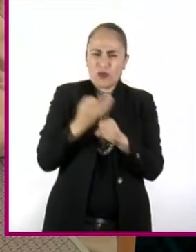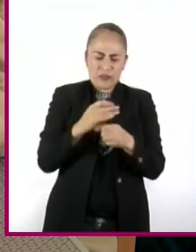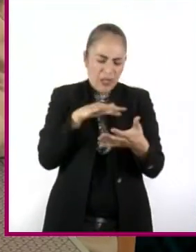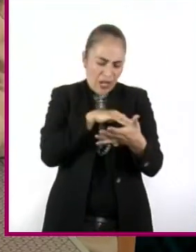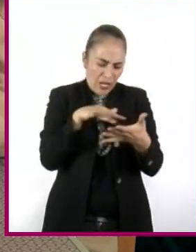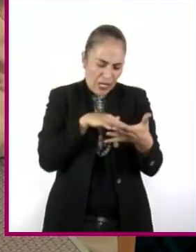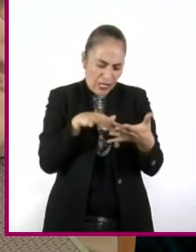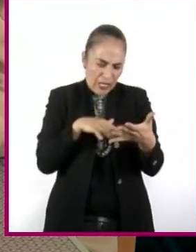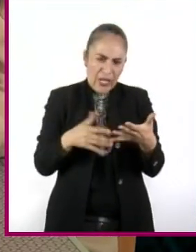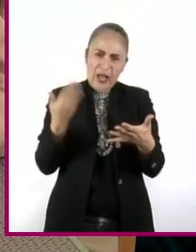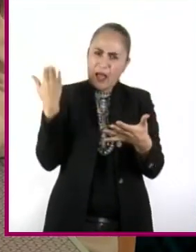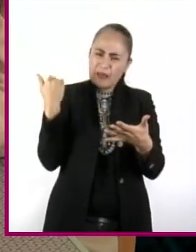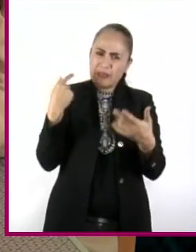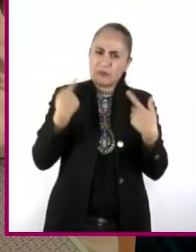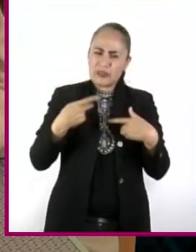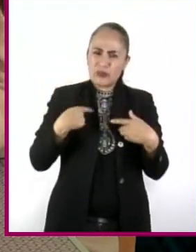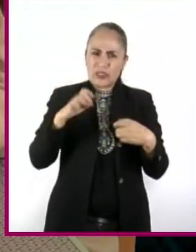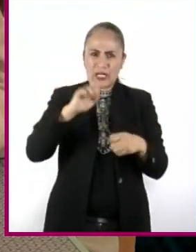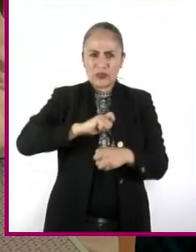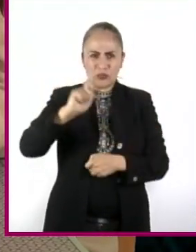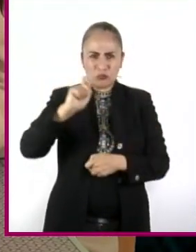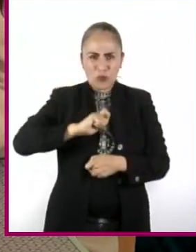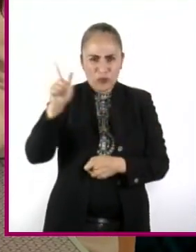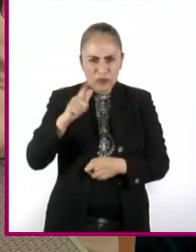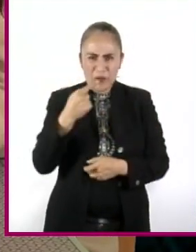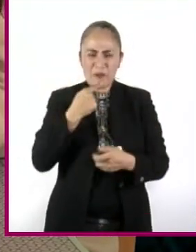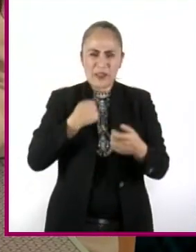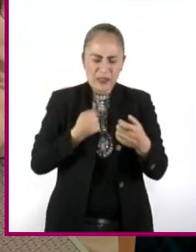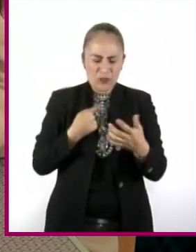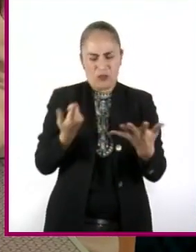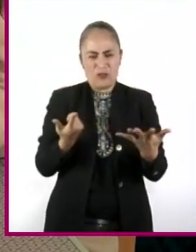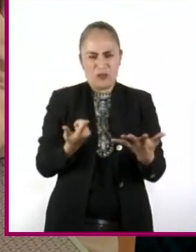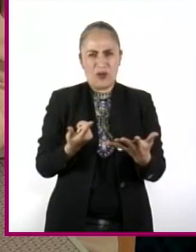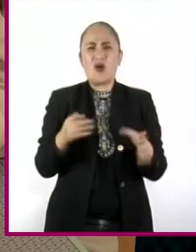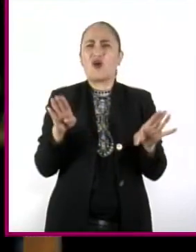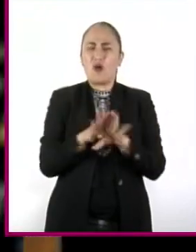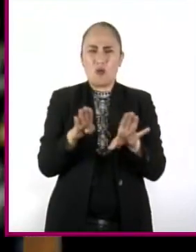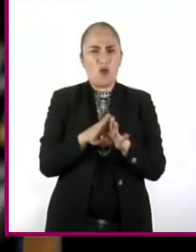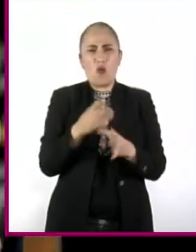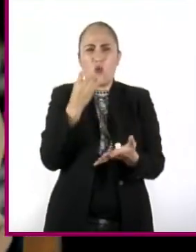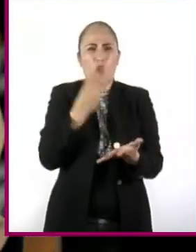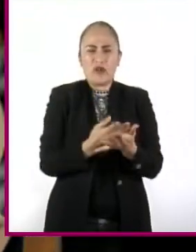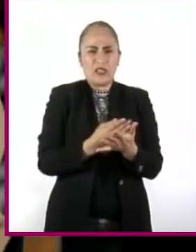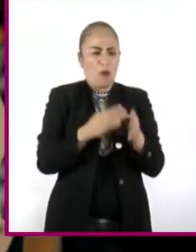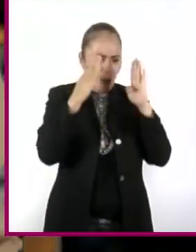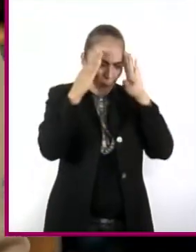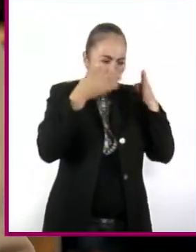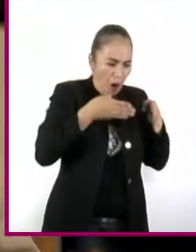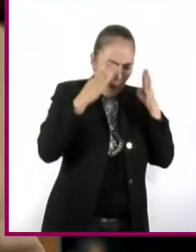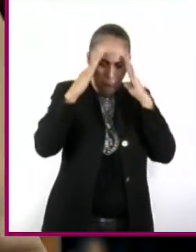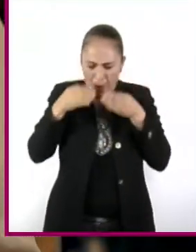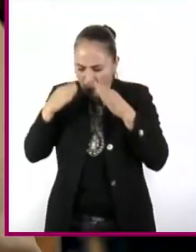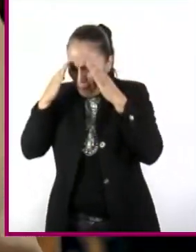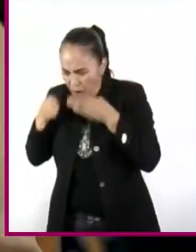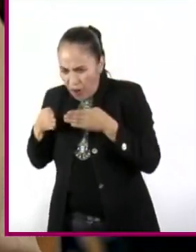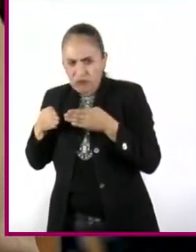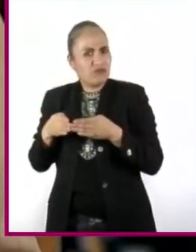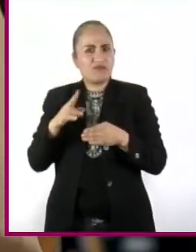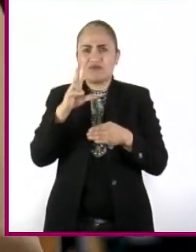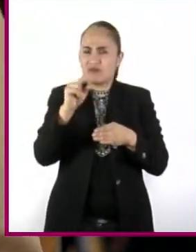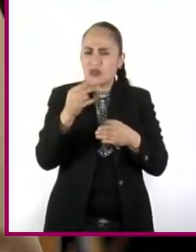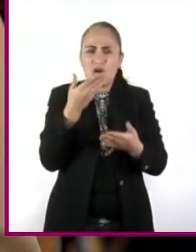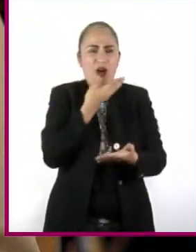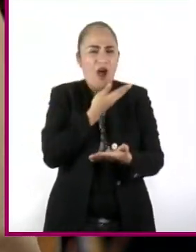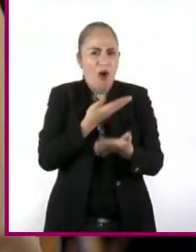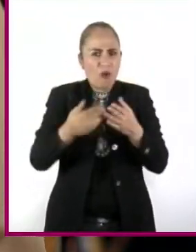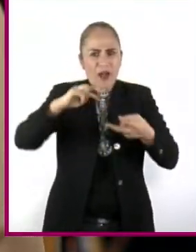de lo que dijo el especialista. No entiendo por qué seguimos siendo tan reduccionistas para tantas cosas, cuando ahora me parece